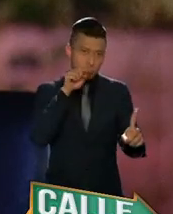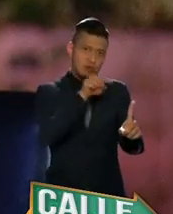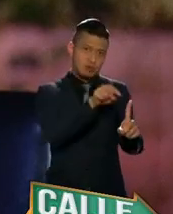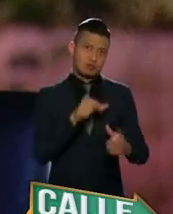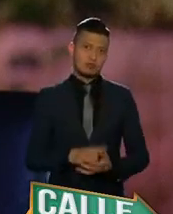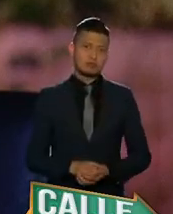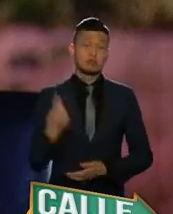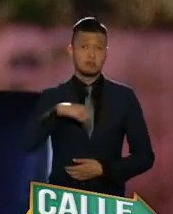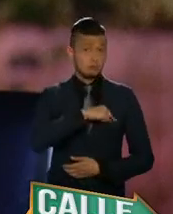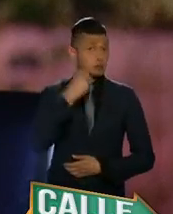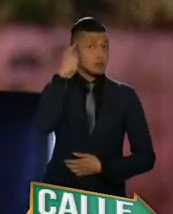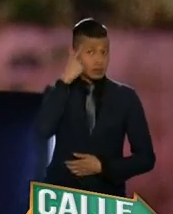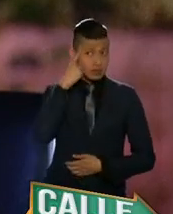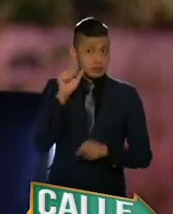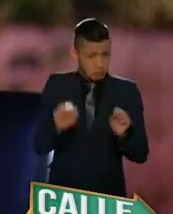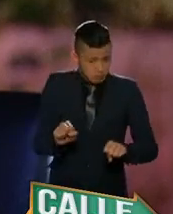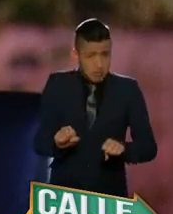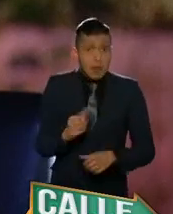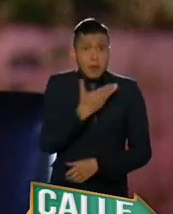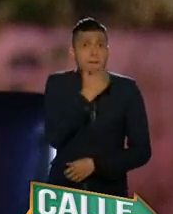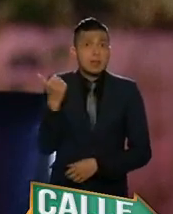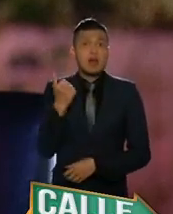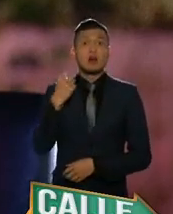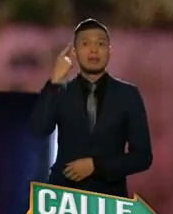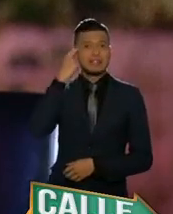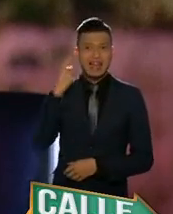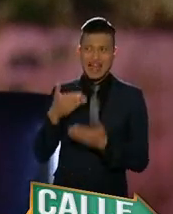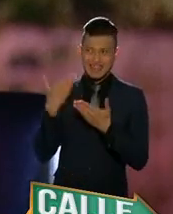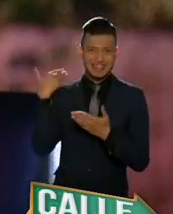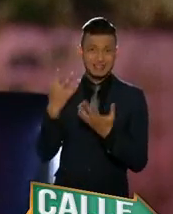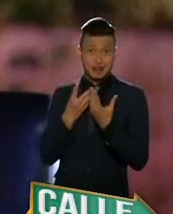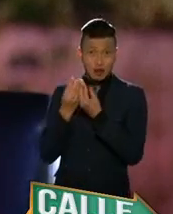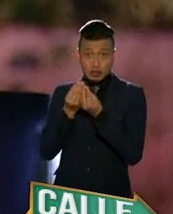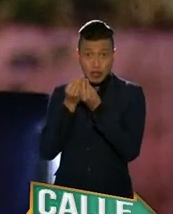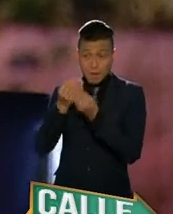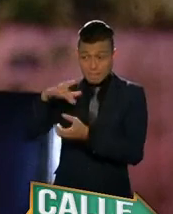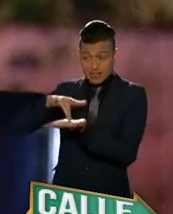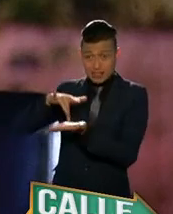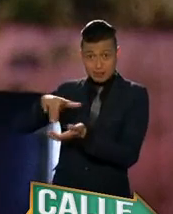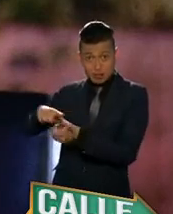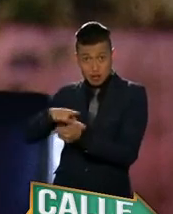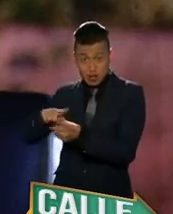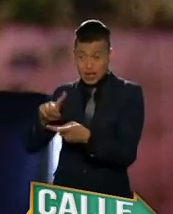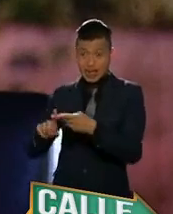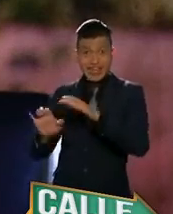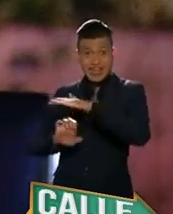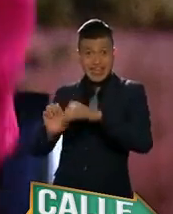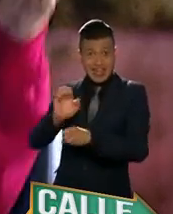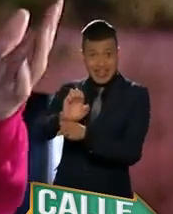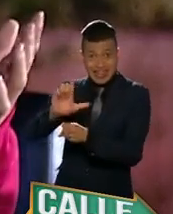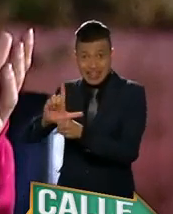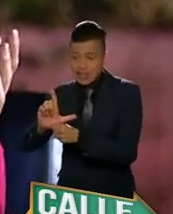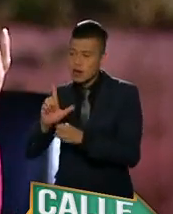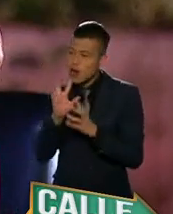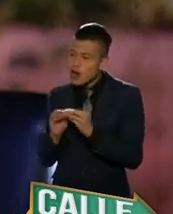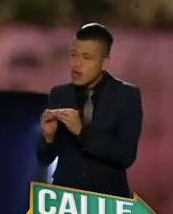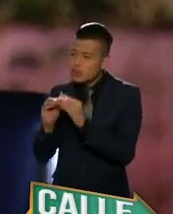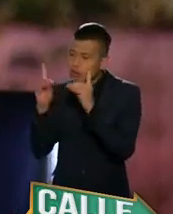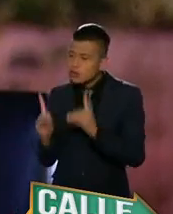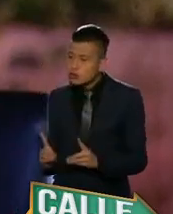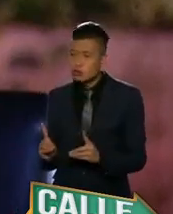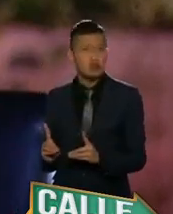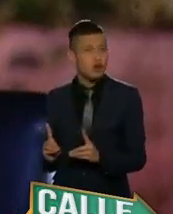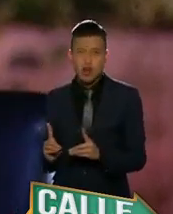mejor que no sea una cosa que decidan el Consejo de Participación Local y los ediles, sino que hagan una cosa abierta,